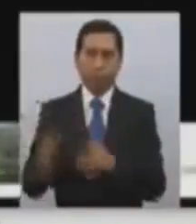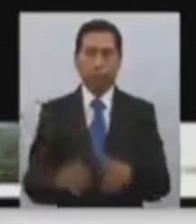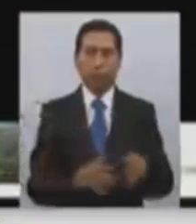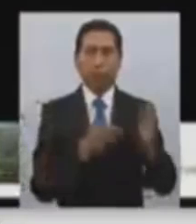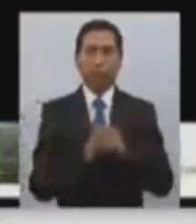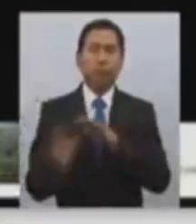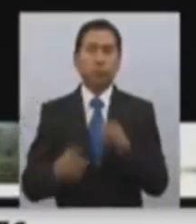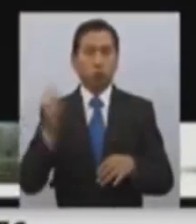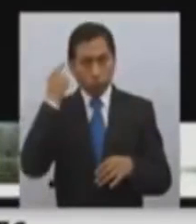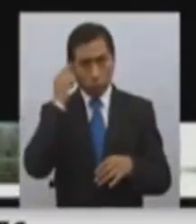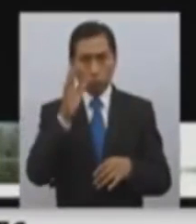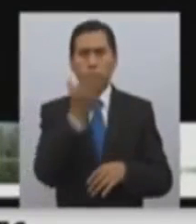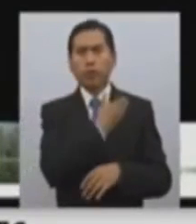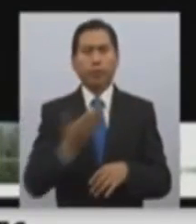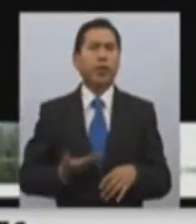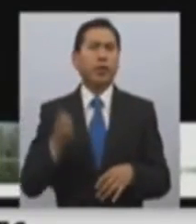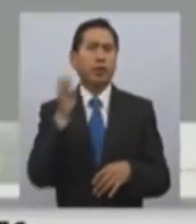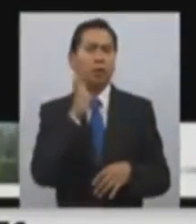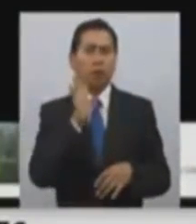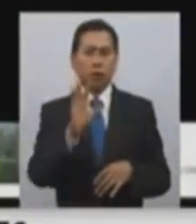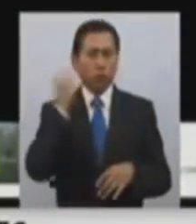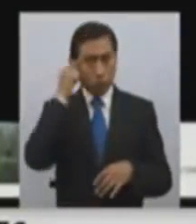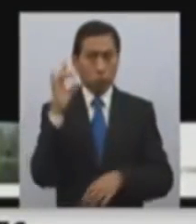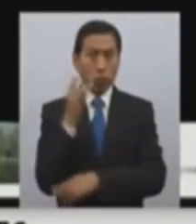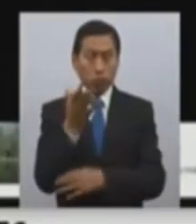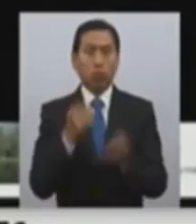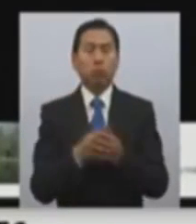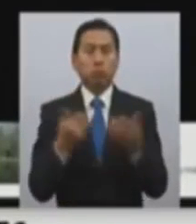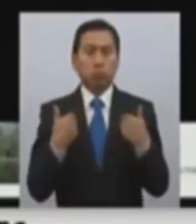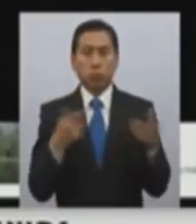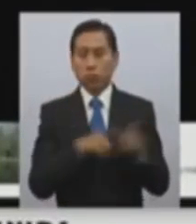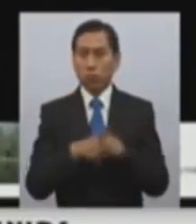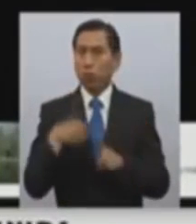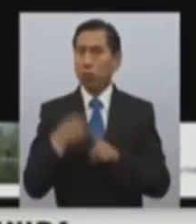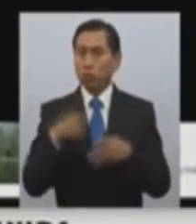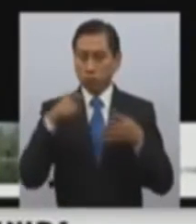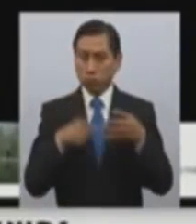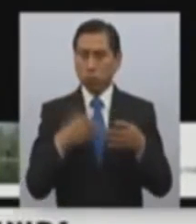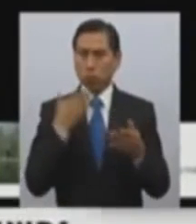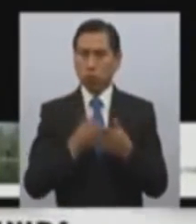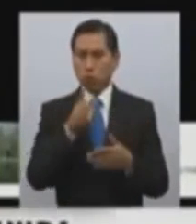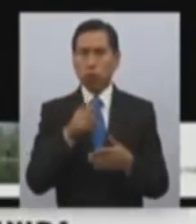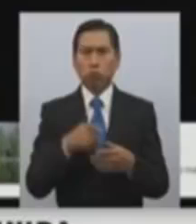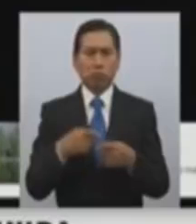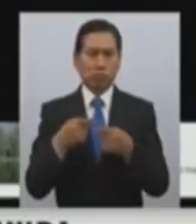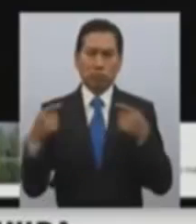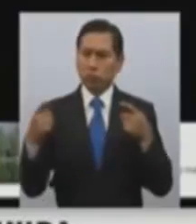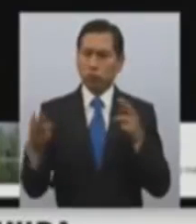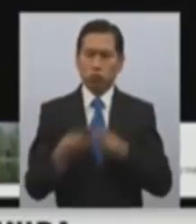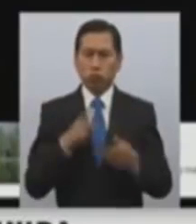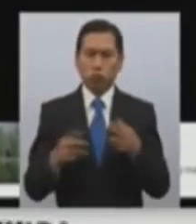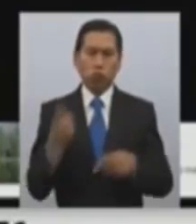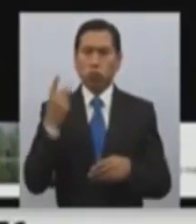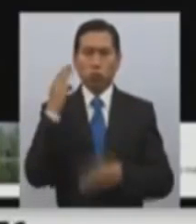El gobierno de Evo Morales, el gobierno boliviano, tuvo además elementos que le hicieron ser el enemigo público número uno en